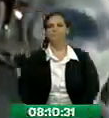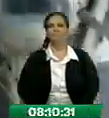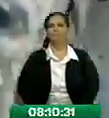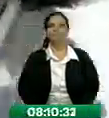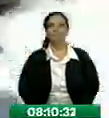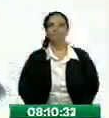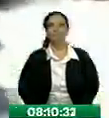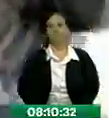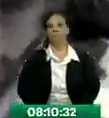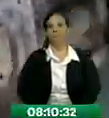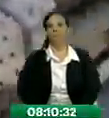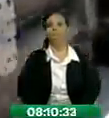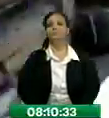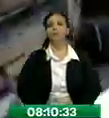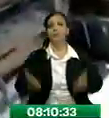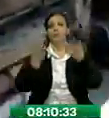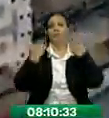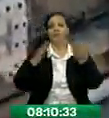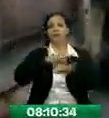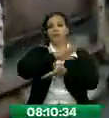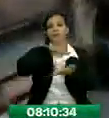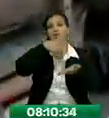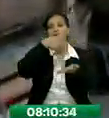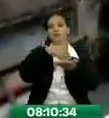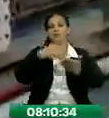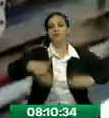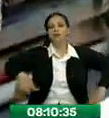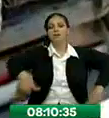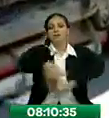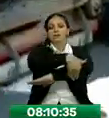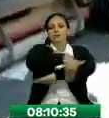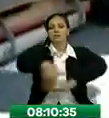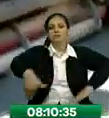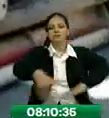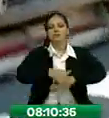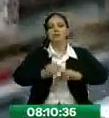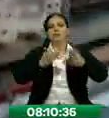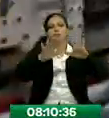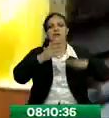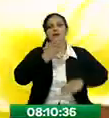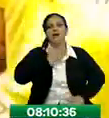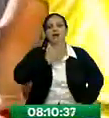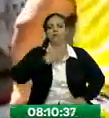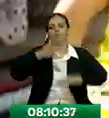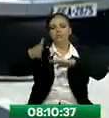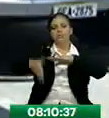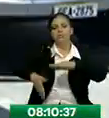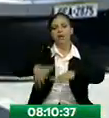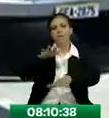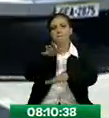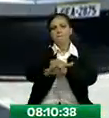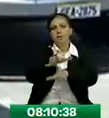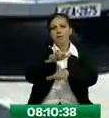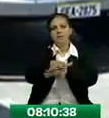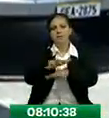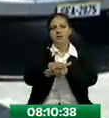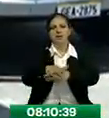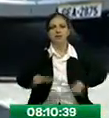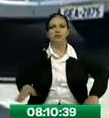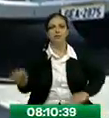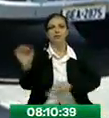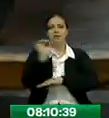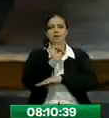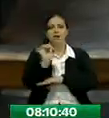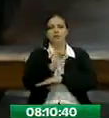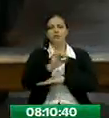El accidente se produjo en el centro de Guayaquil, específicamente en las calles 10 de Agosto y la avenida Machala. Según lo que dicen algunos de